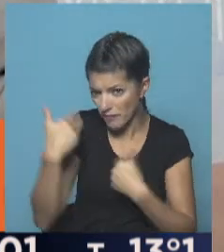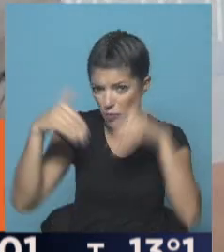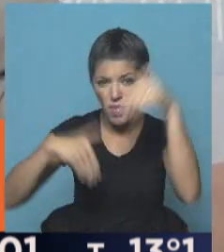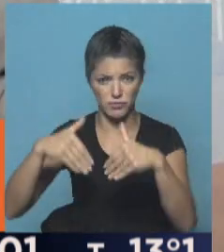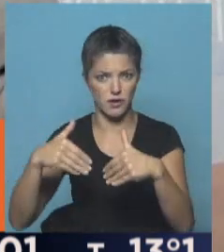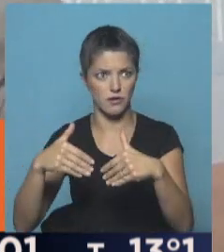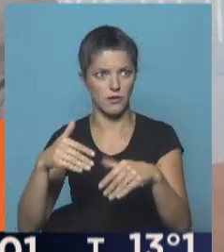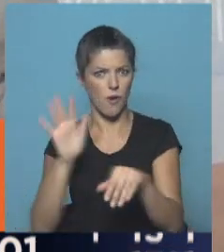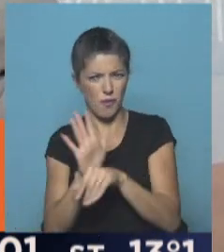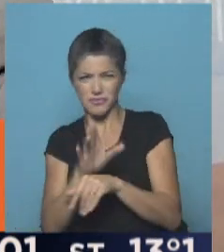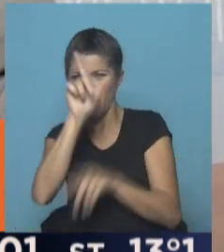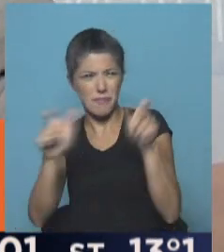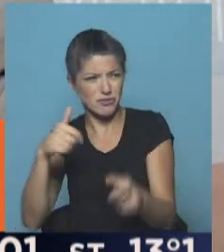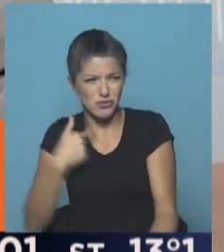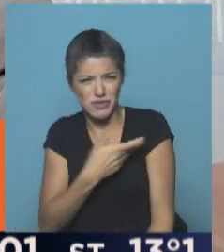sea, como si la gente fuera estúpida.